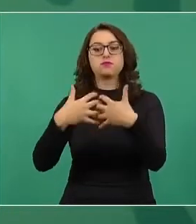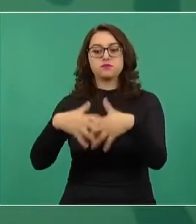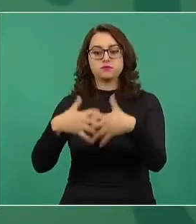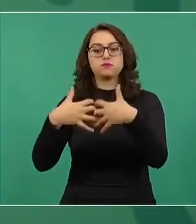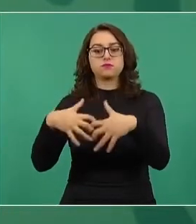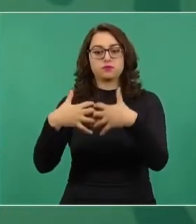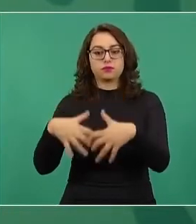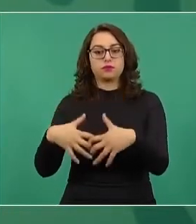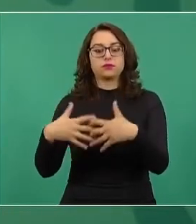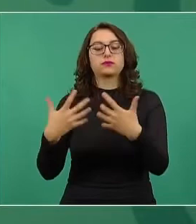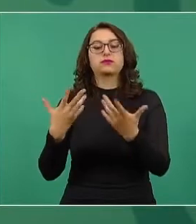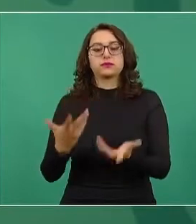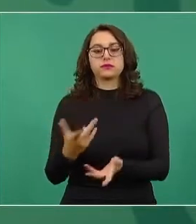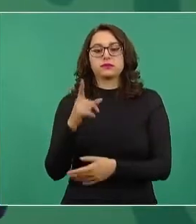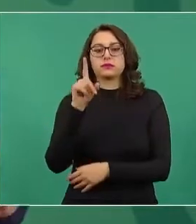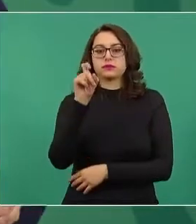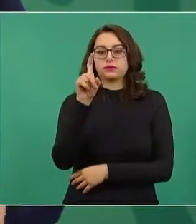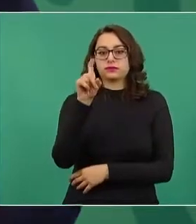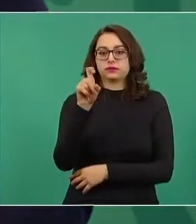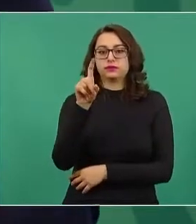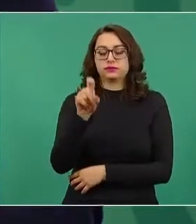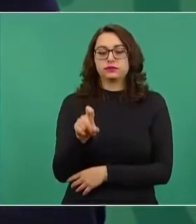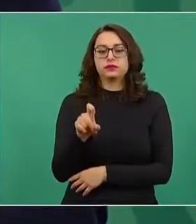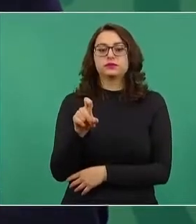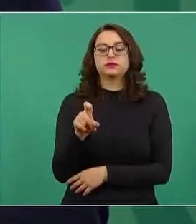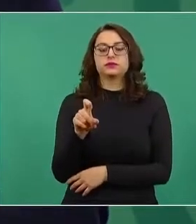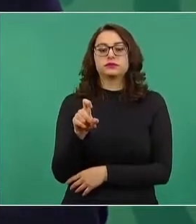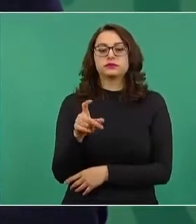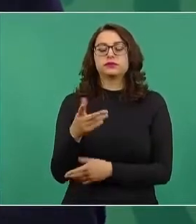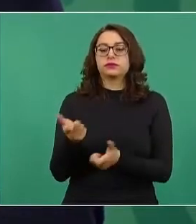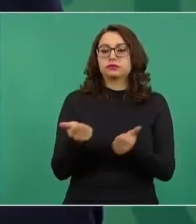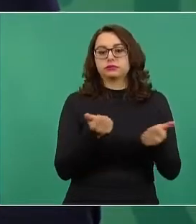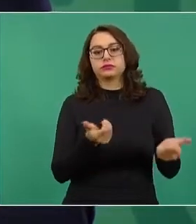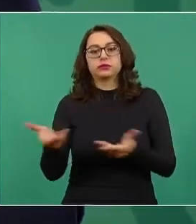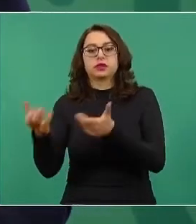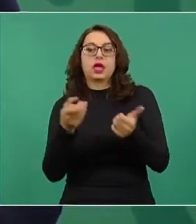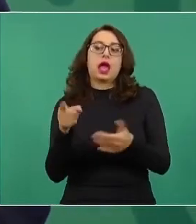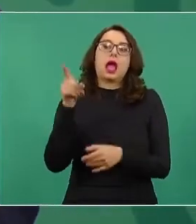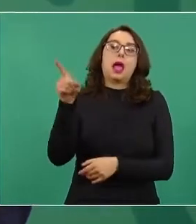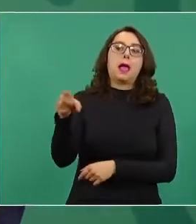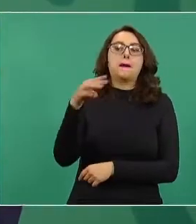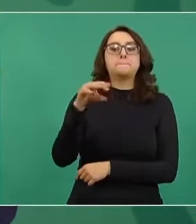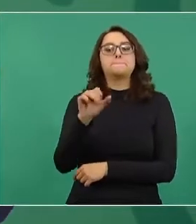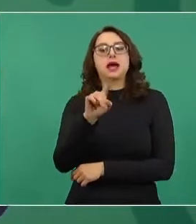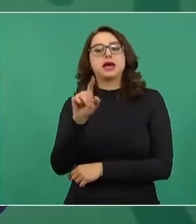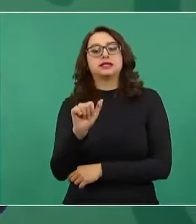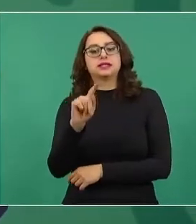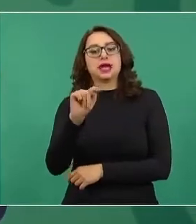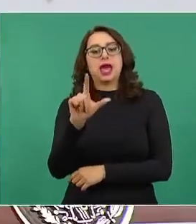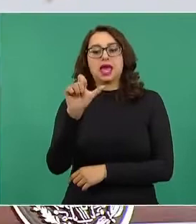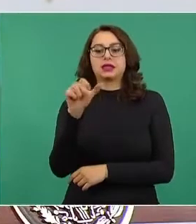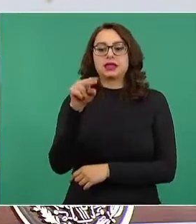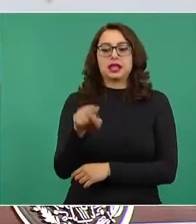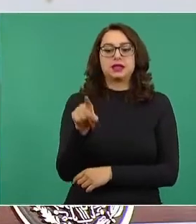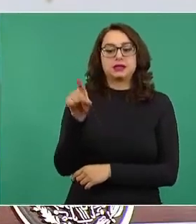está abasteciendo de agua a Mazatlán, que tiene